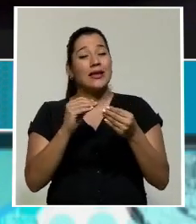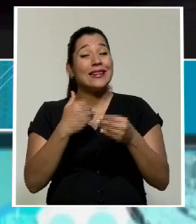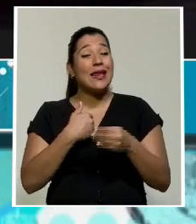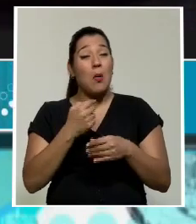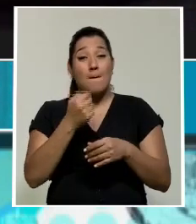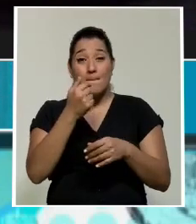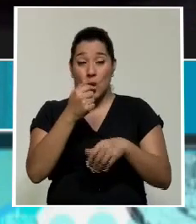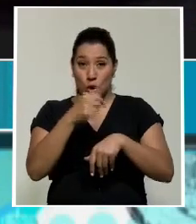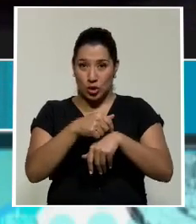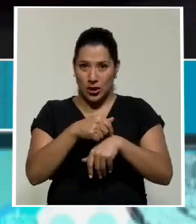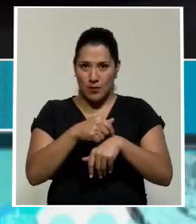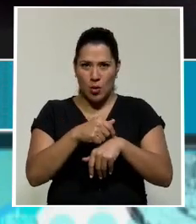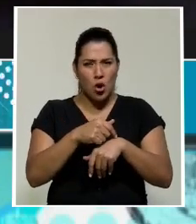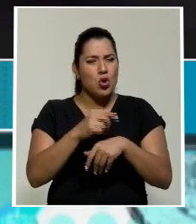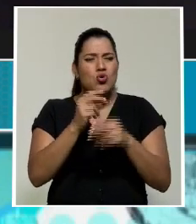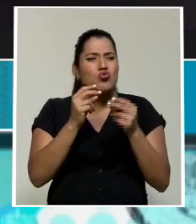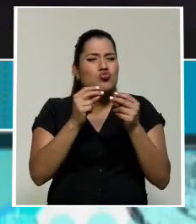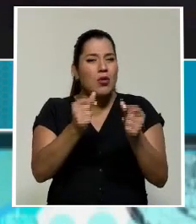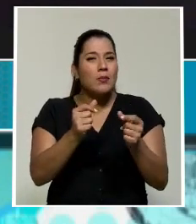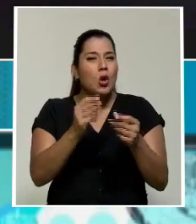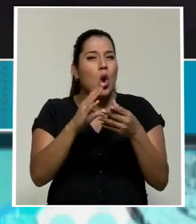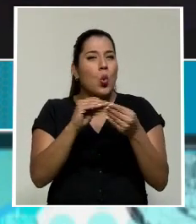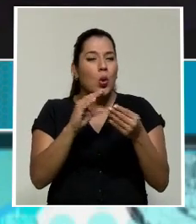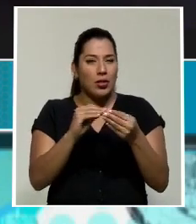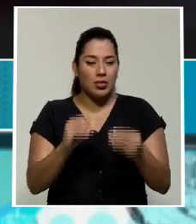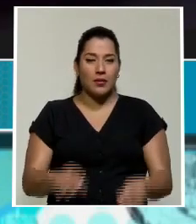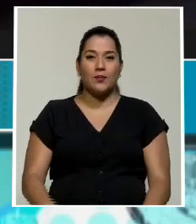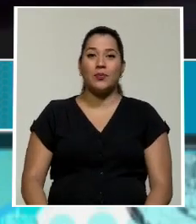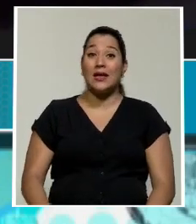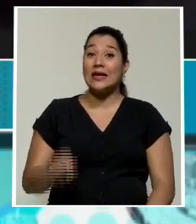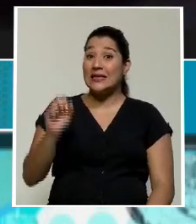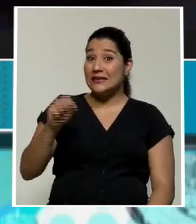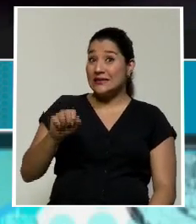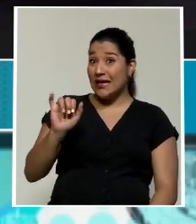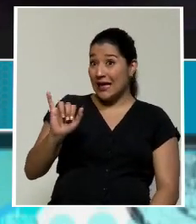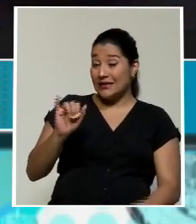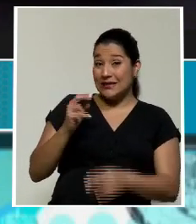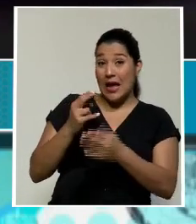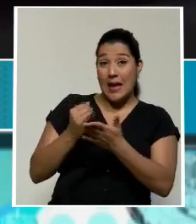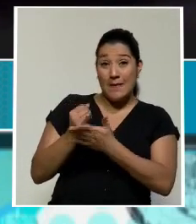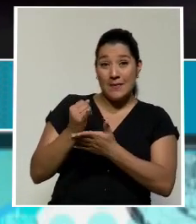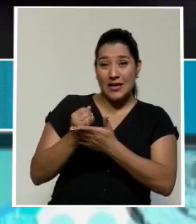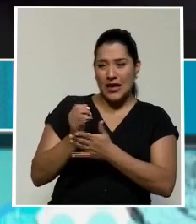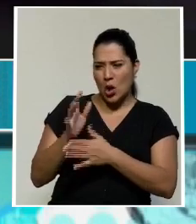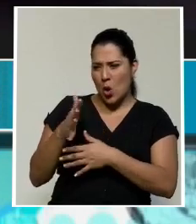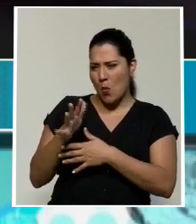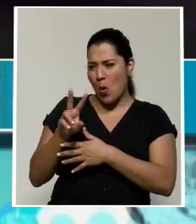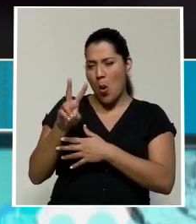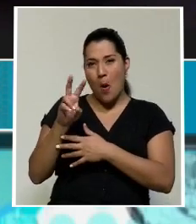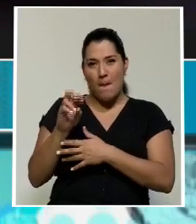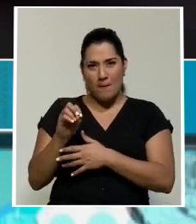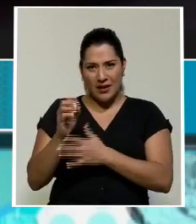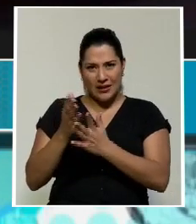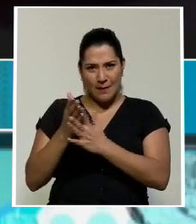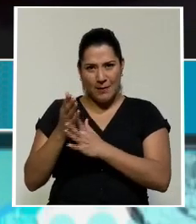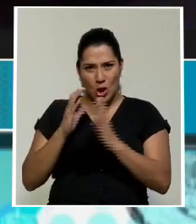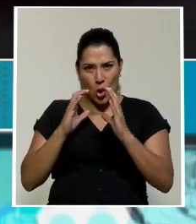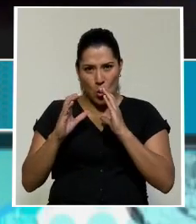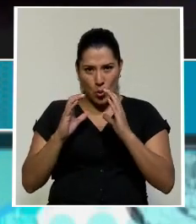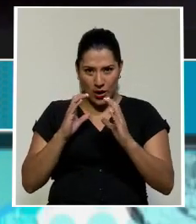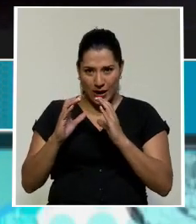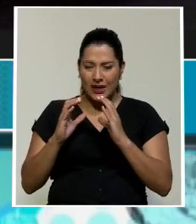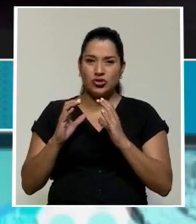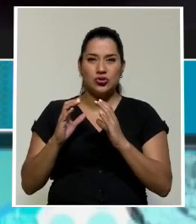poquito tiempo, pero en 2 pinceladas. Sí, esa investigación que la hicimos como entre 20 medios incluidos, medios fuera